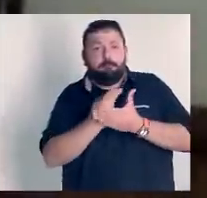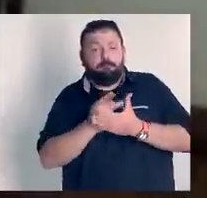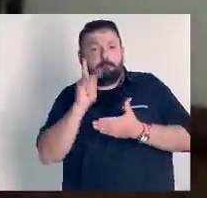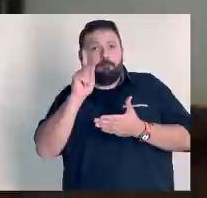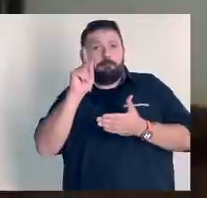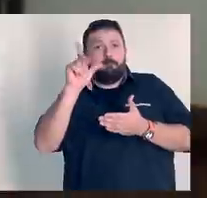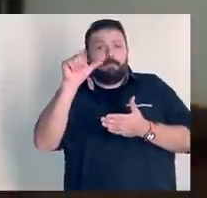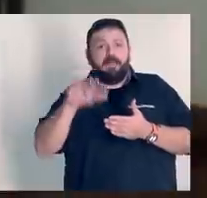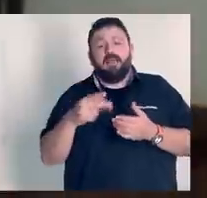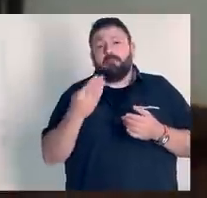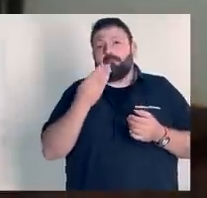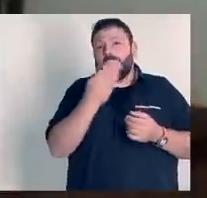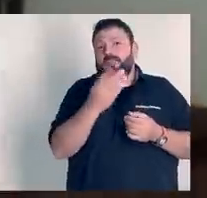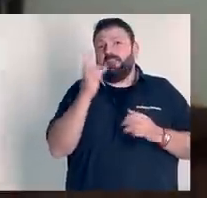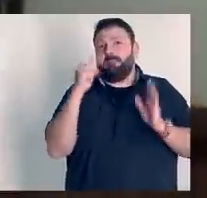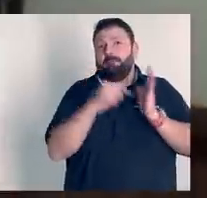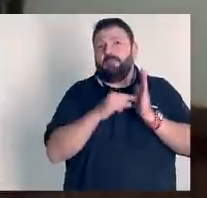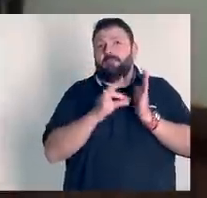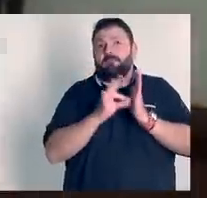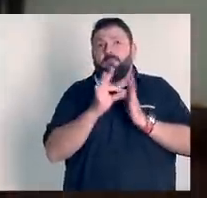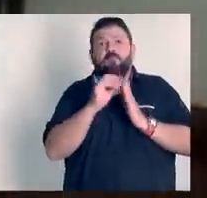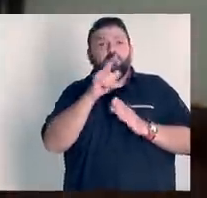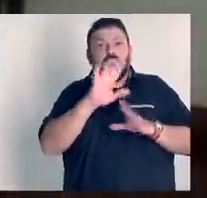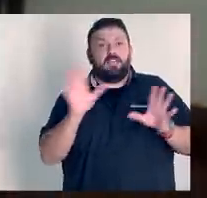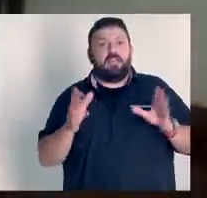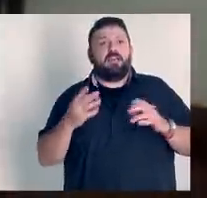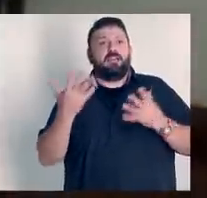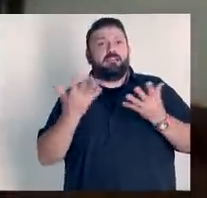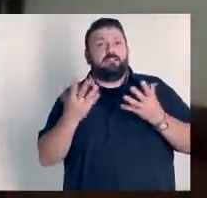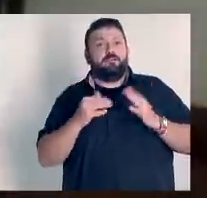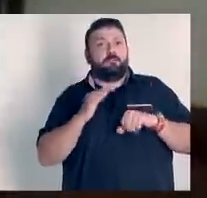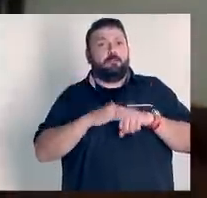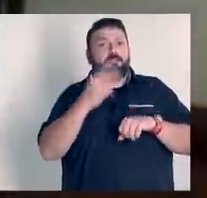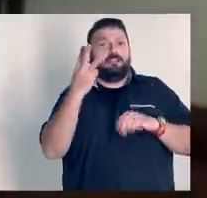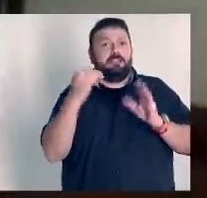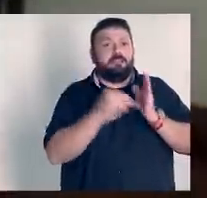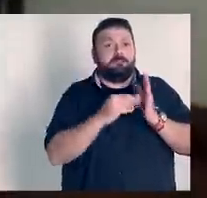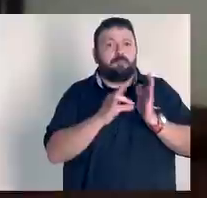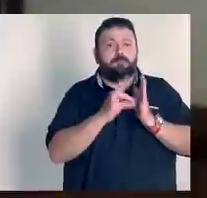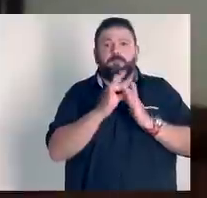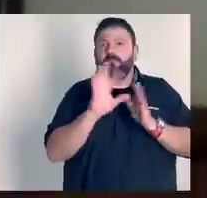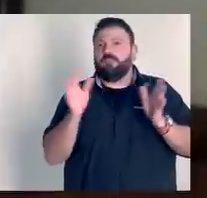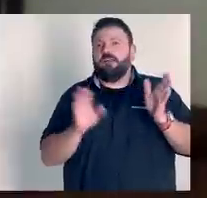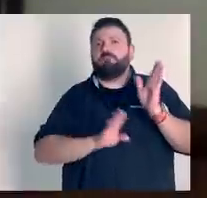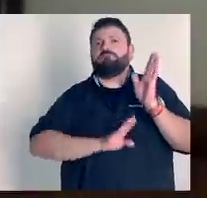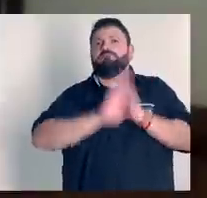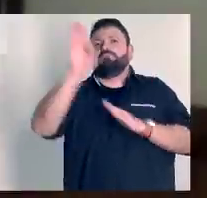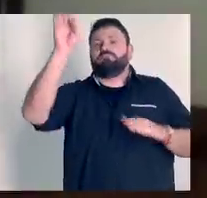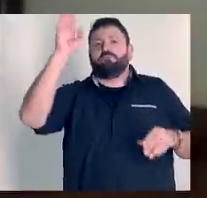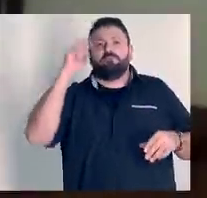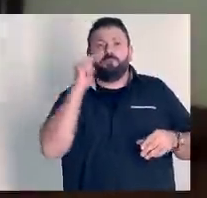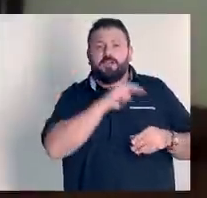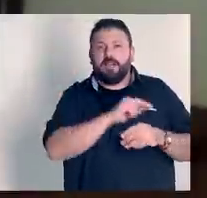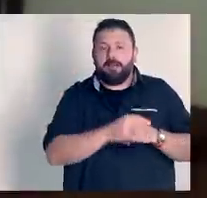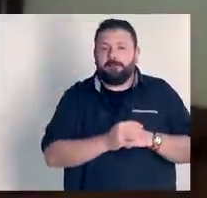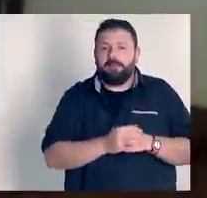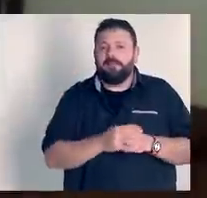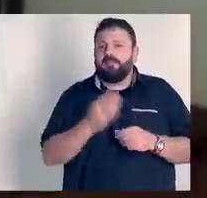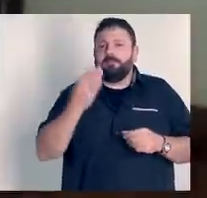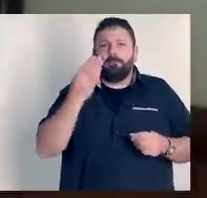pide 1000 puntos personales, ellos hicieron, me parece que más de 3000, o sea que sobrepasaron lo que OmniLife te pide. Les